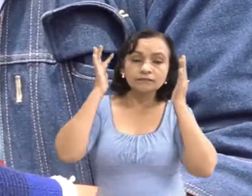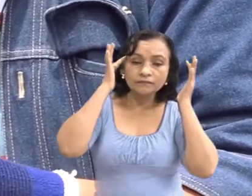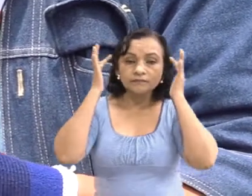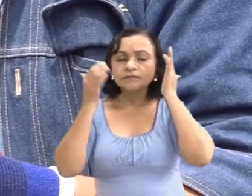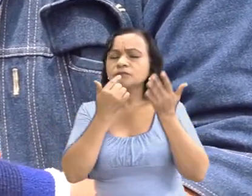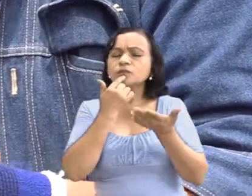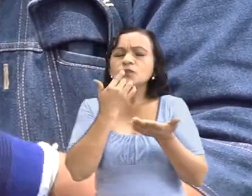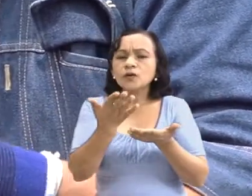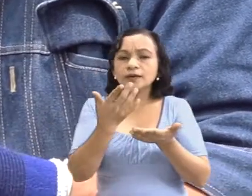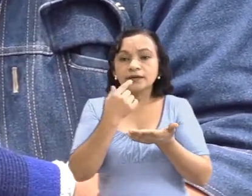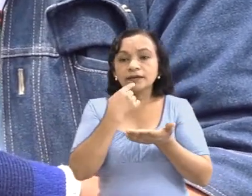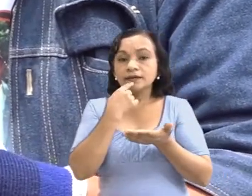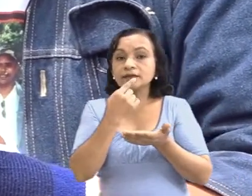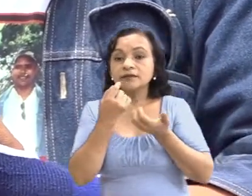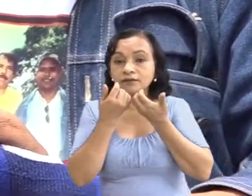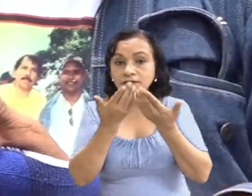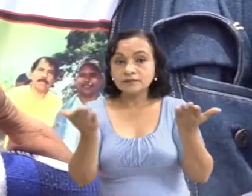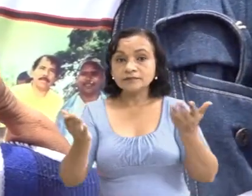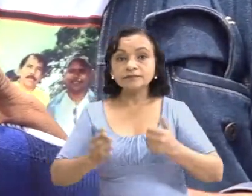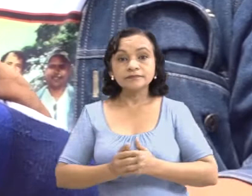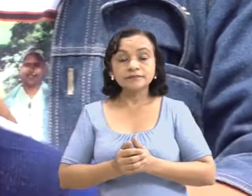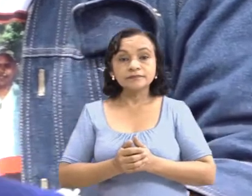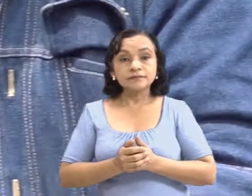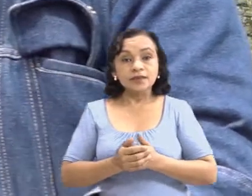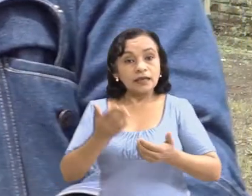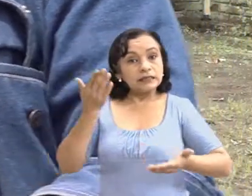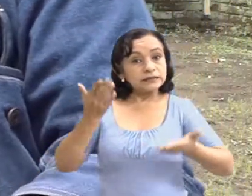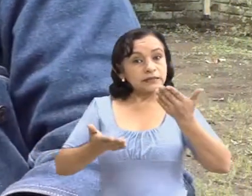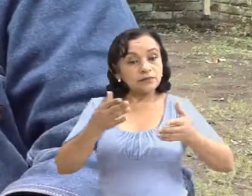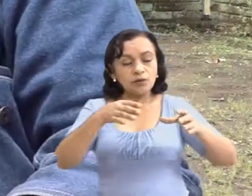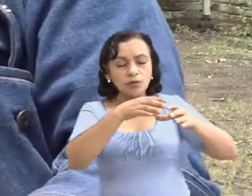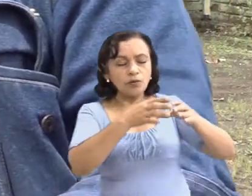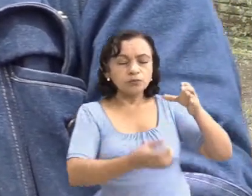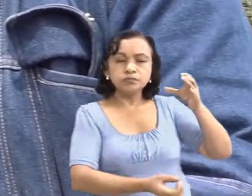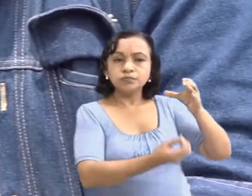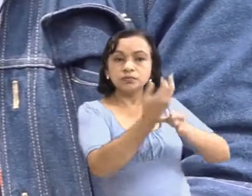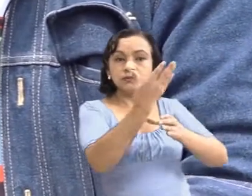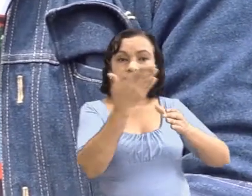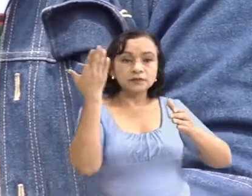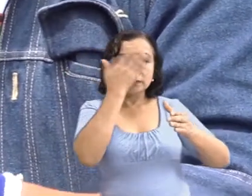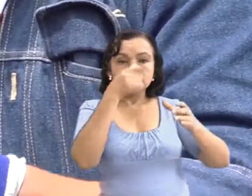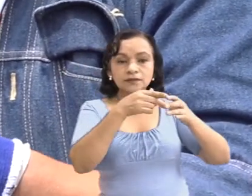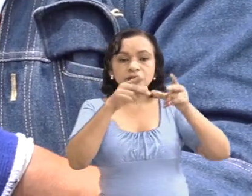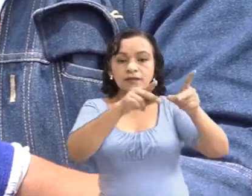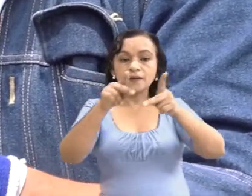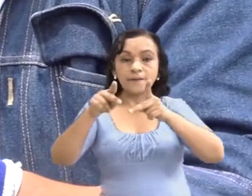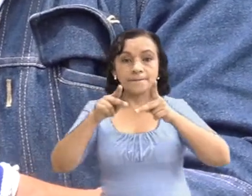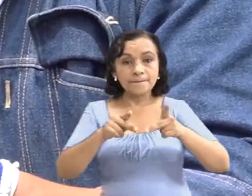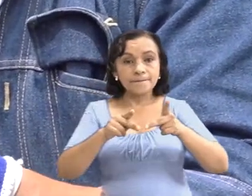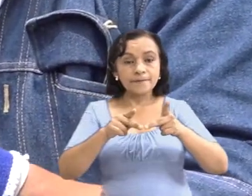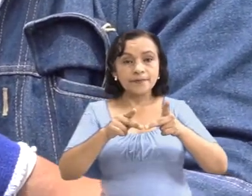se han preocupado, porque aquí le decimos, a la hora de una erupción, aquí la